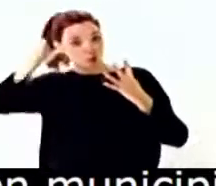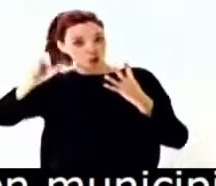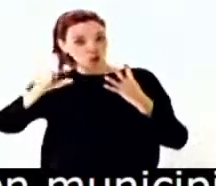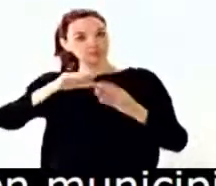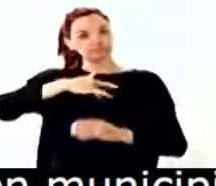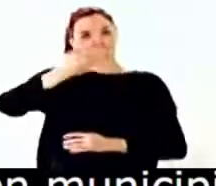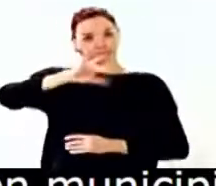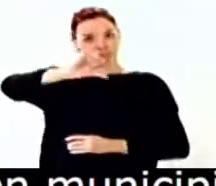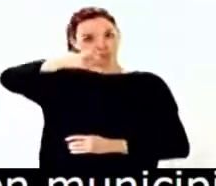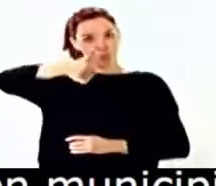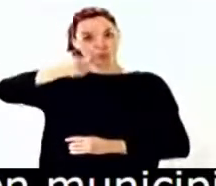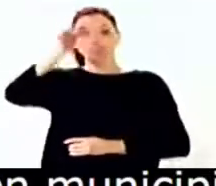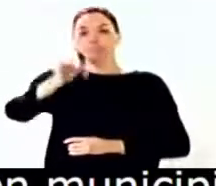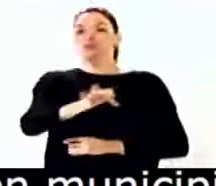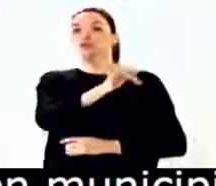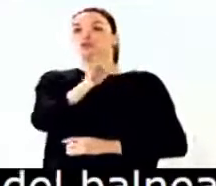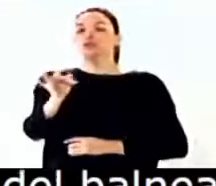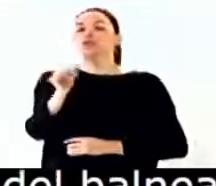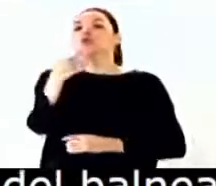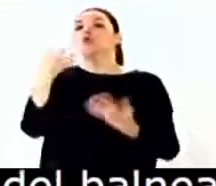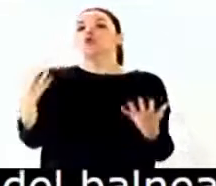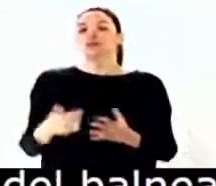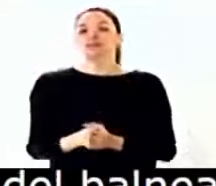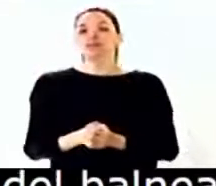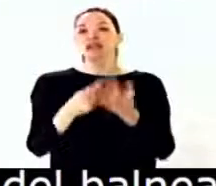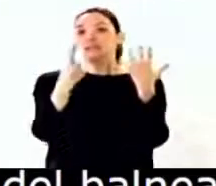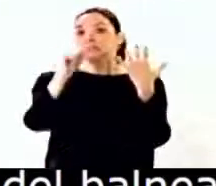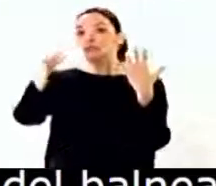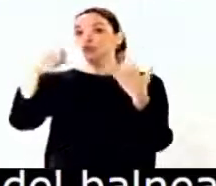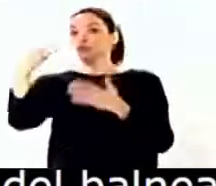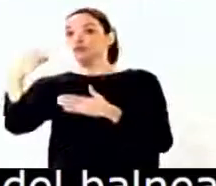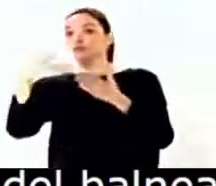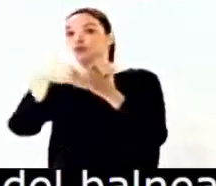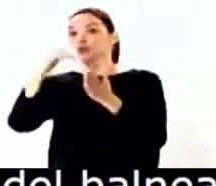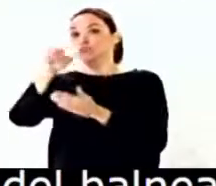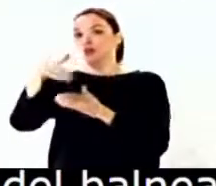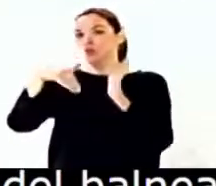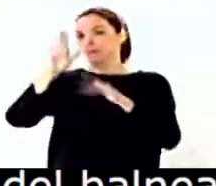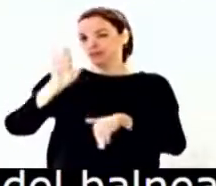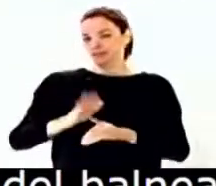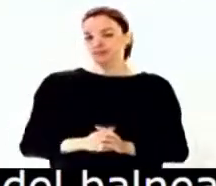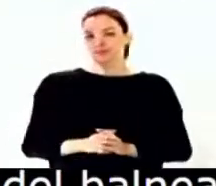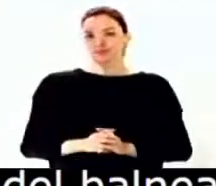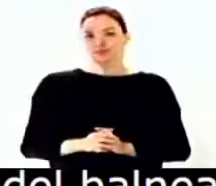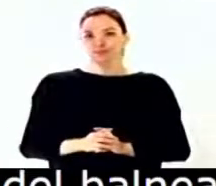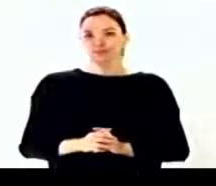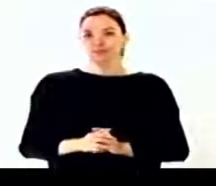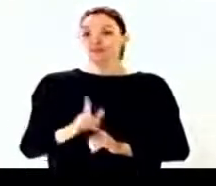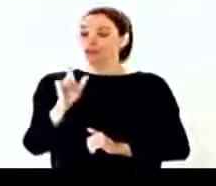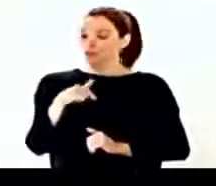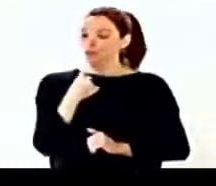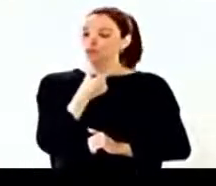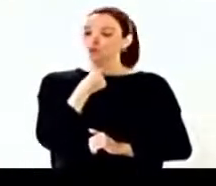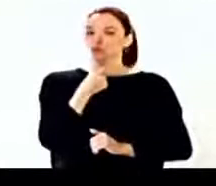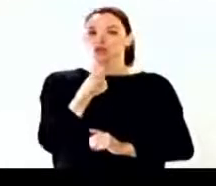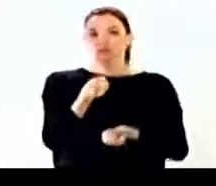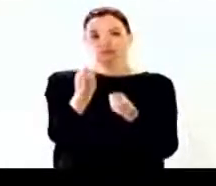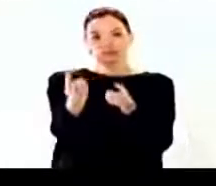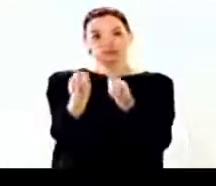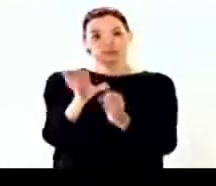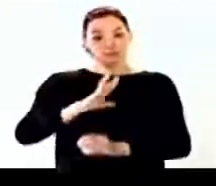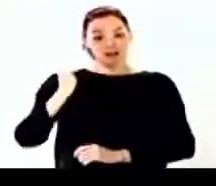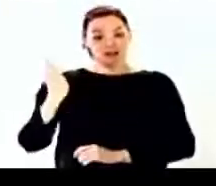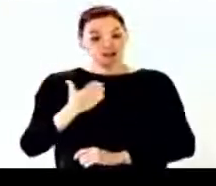de más de 6,3 millones de euros. Por último, también me gustaría informarles que